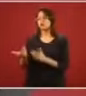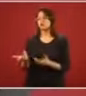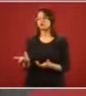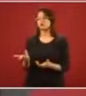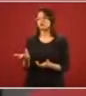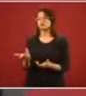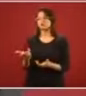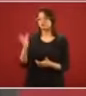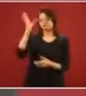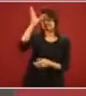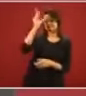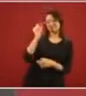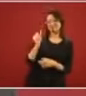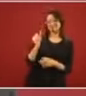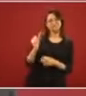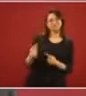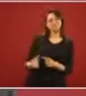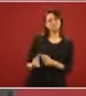porque